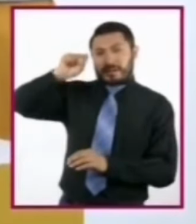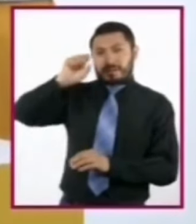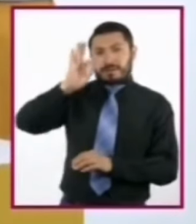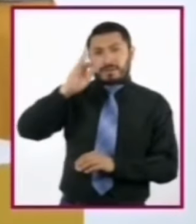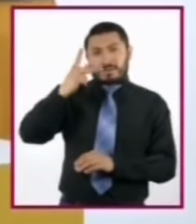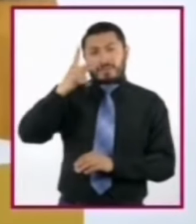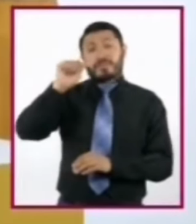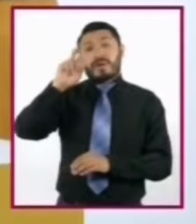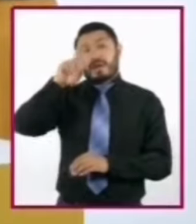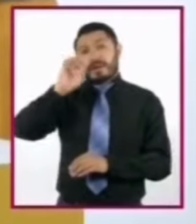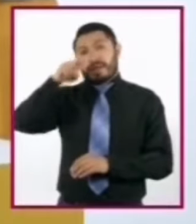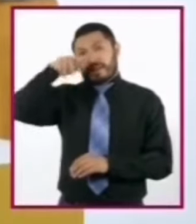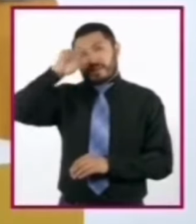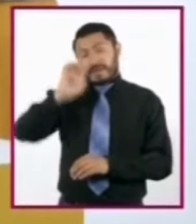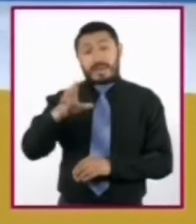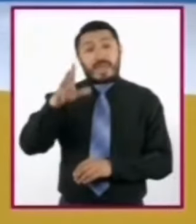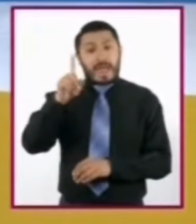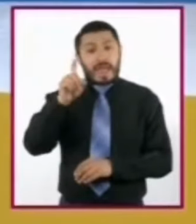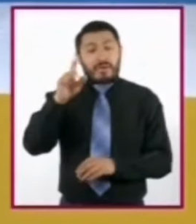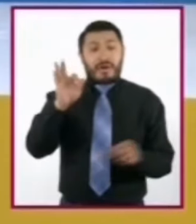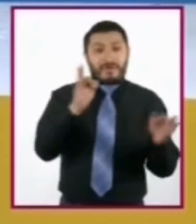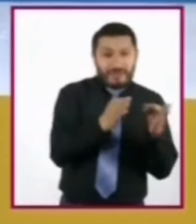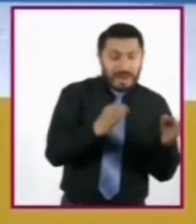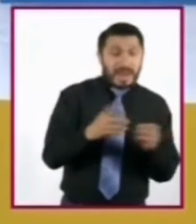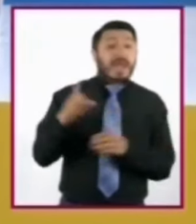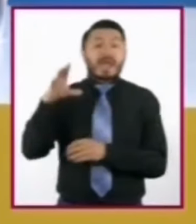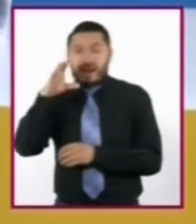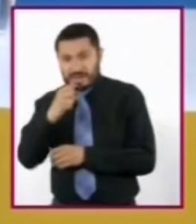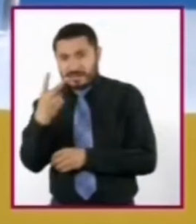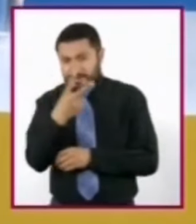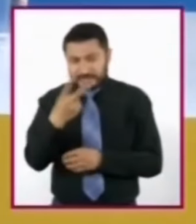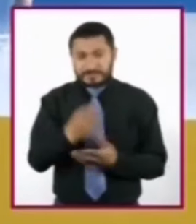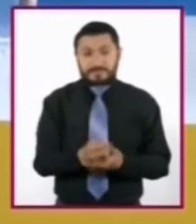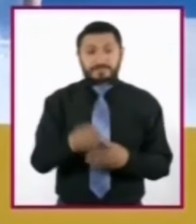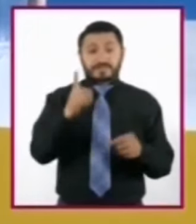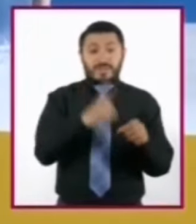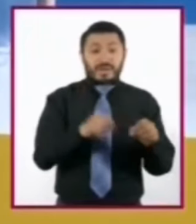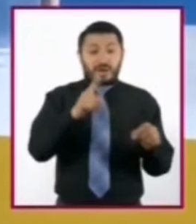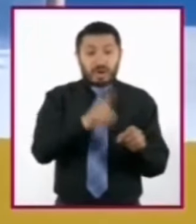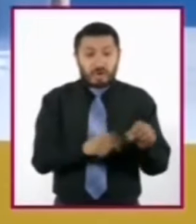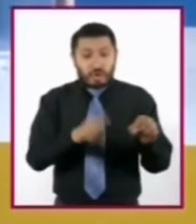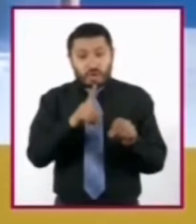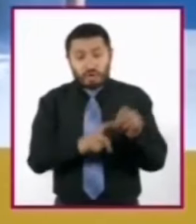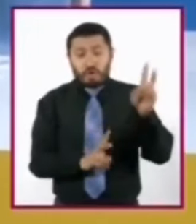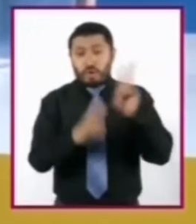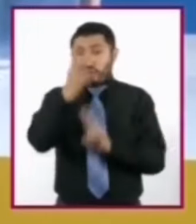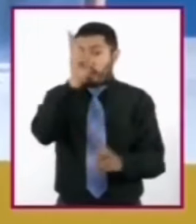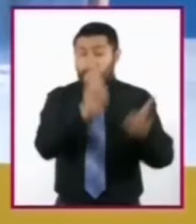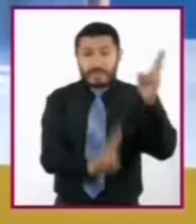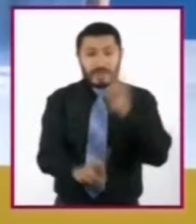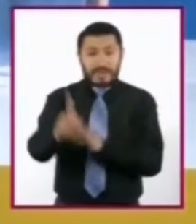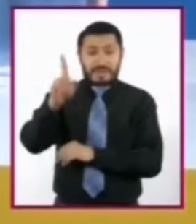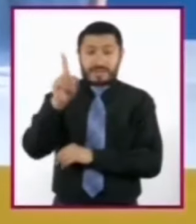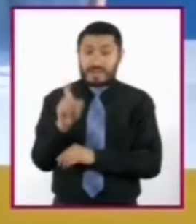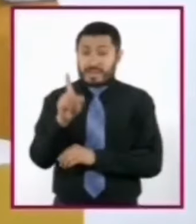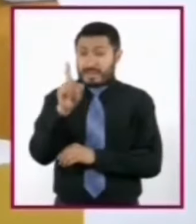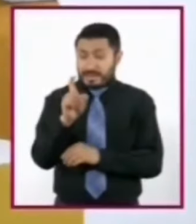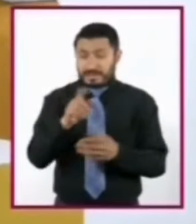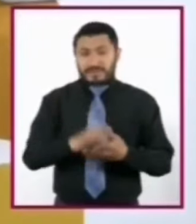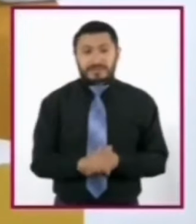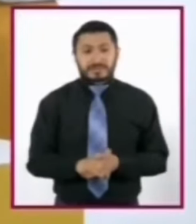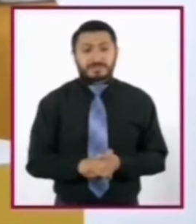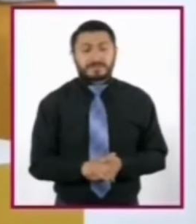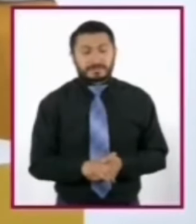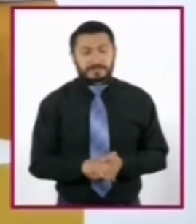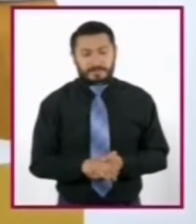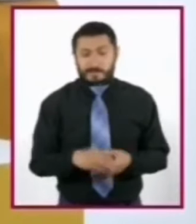caliente, colorante vegetal líquido. Muy bien,